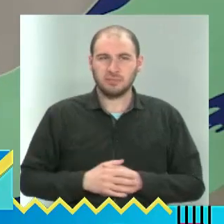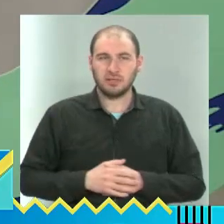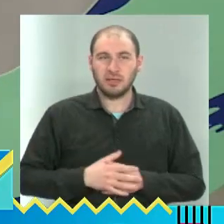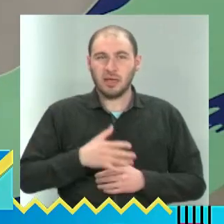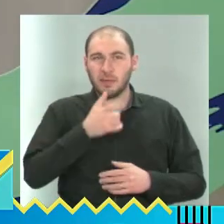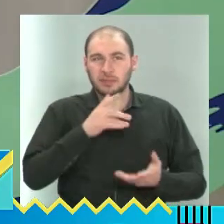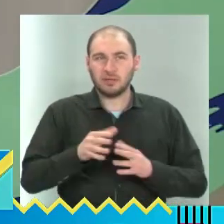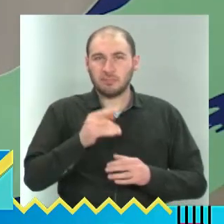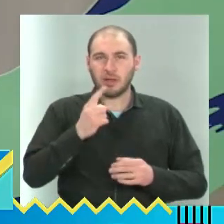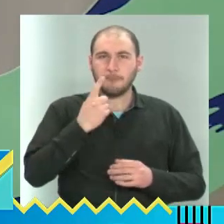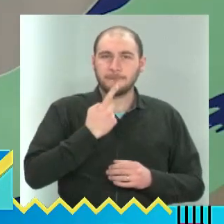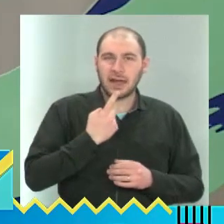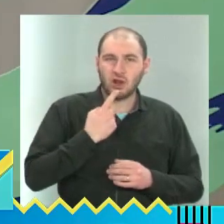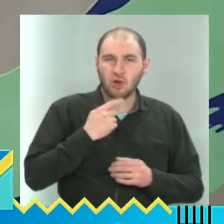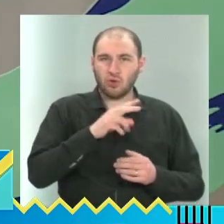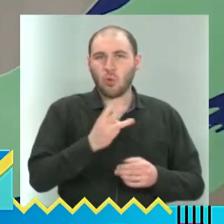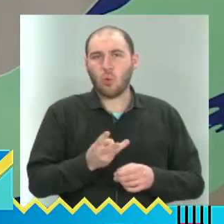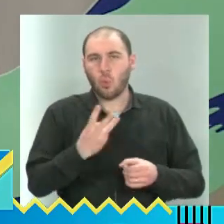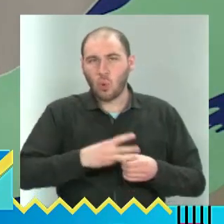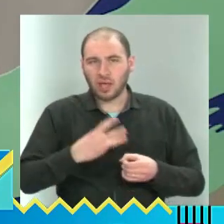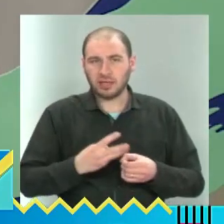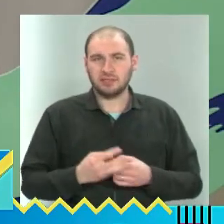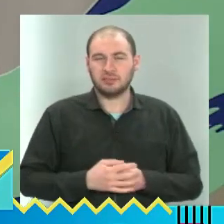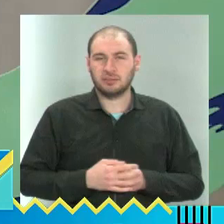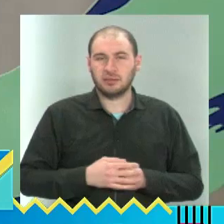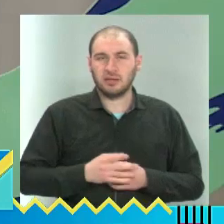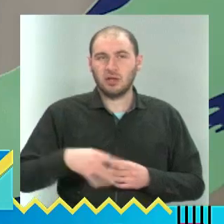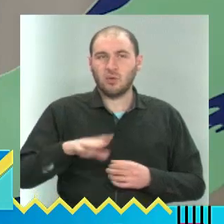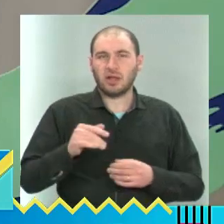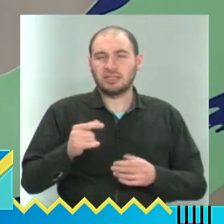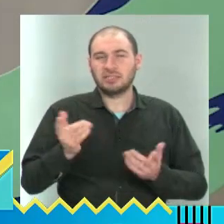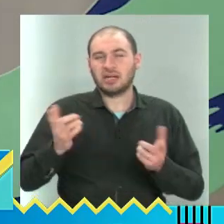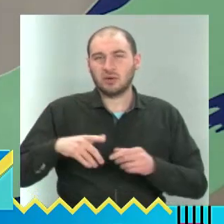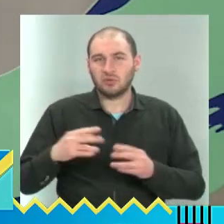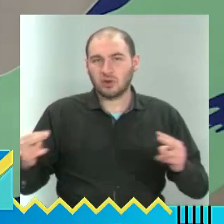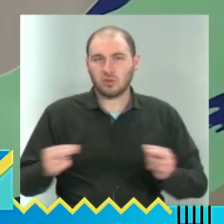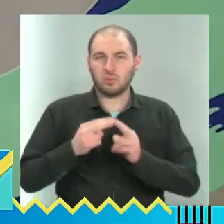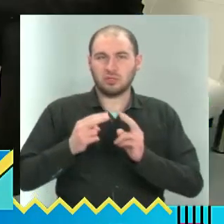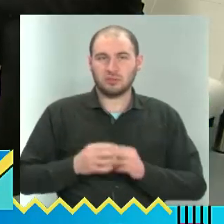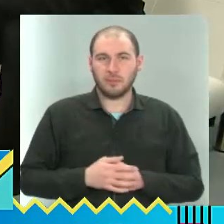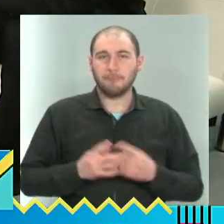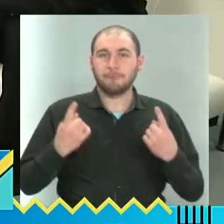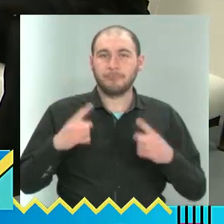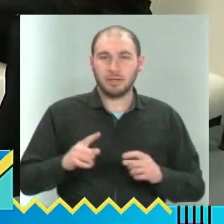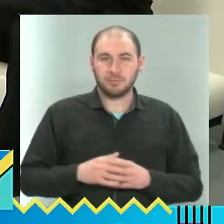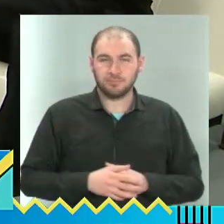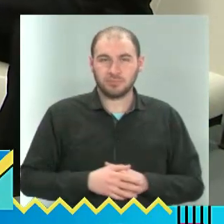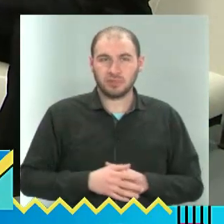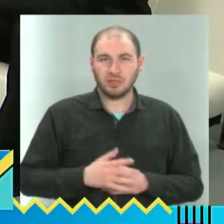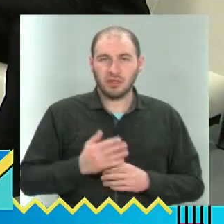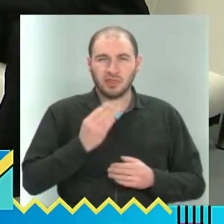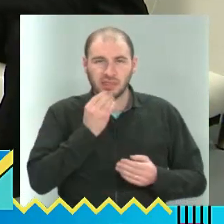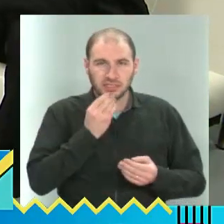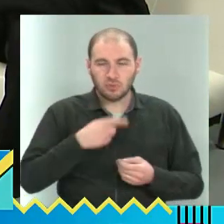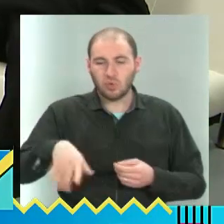similares que atraían a los varones, whiskería, casa de citas, pero en realidad eran una máscara para